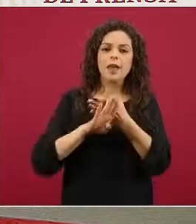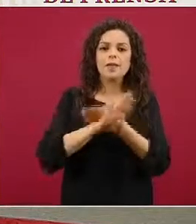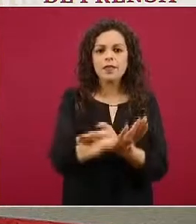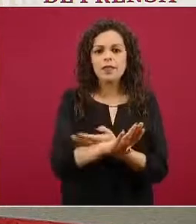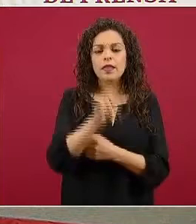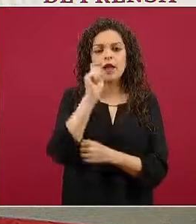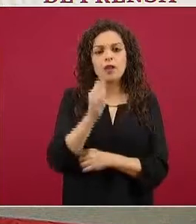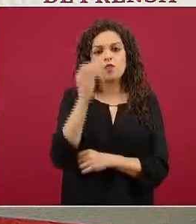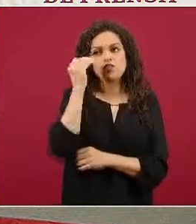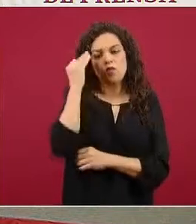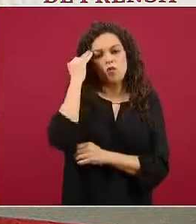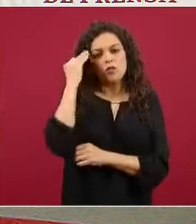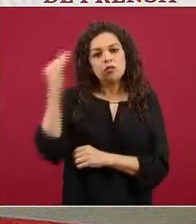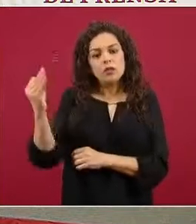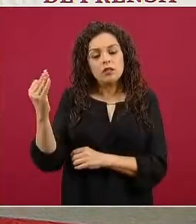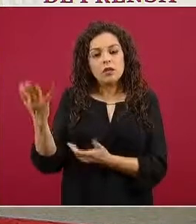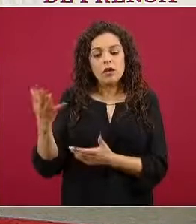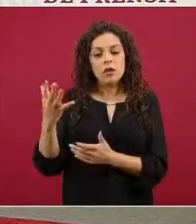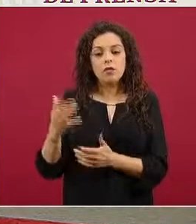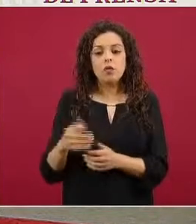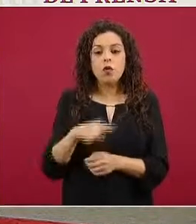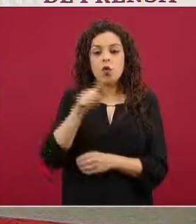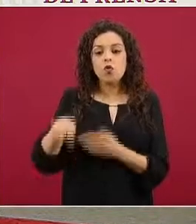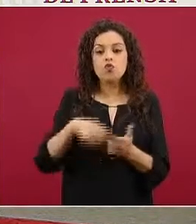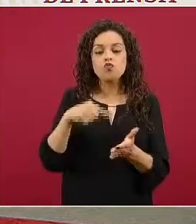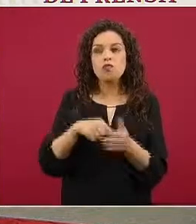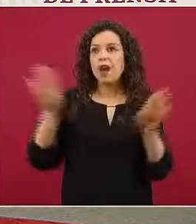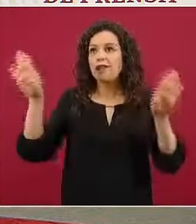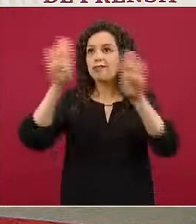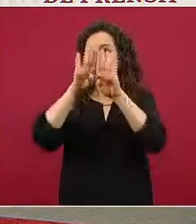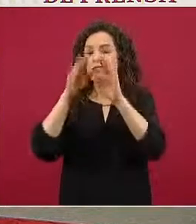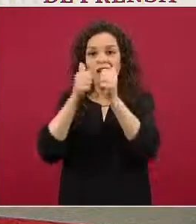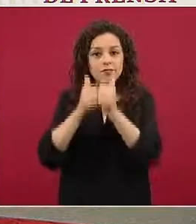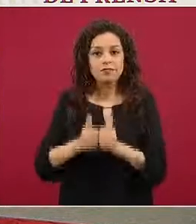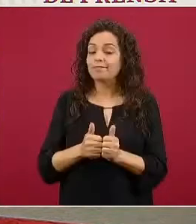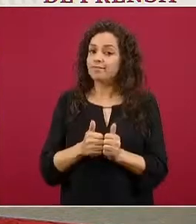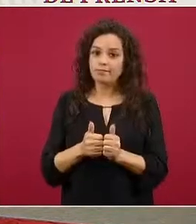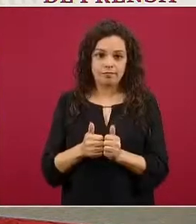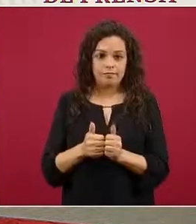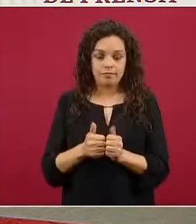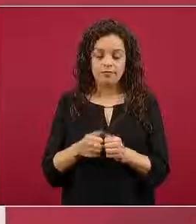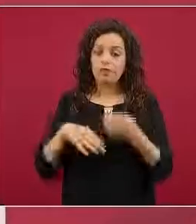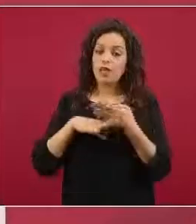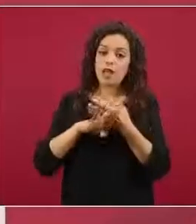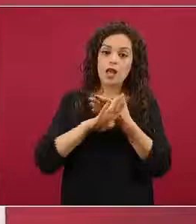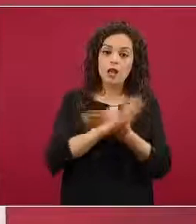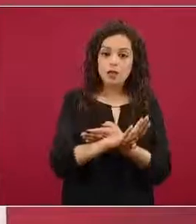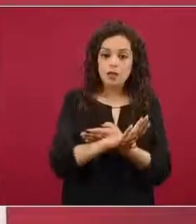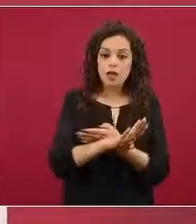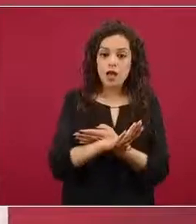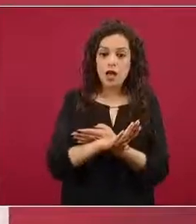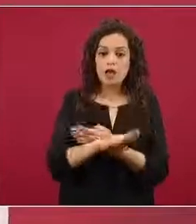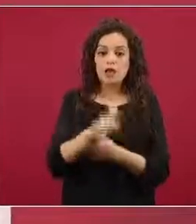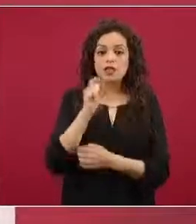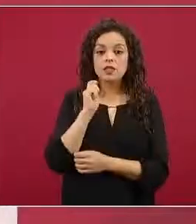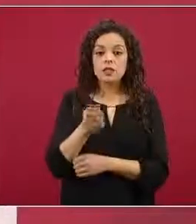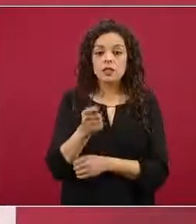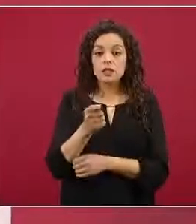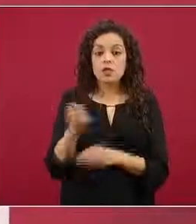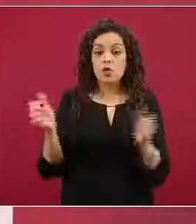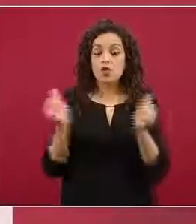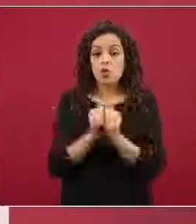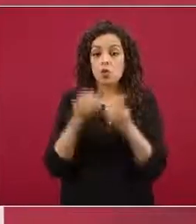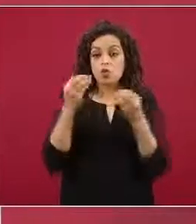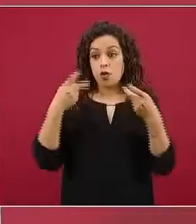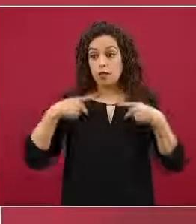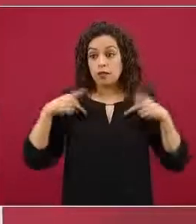estar por mucho tiempo en lugares cerrados, evitar por completo lugares cerrados